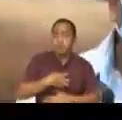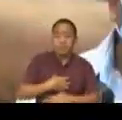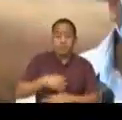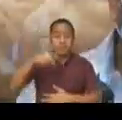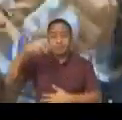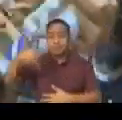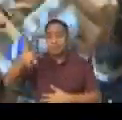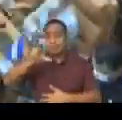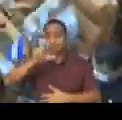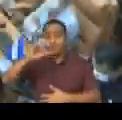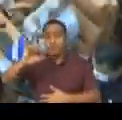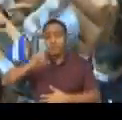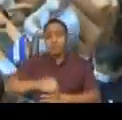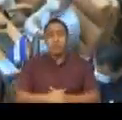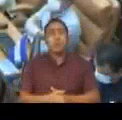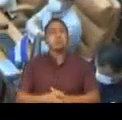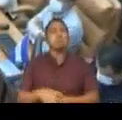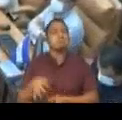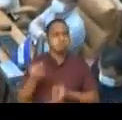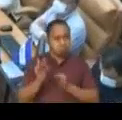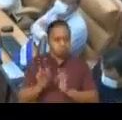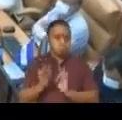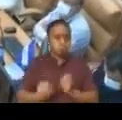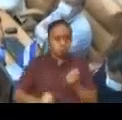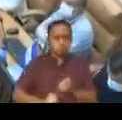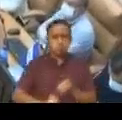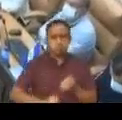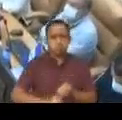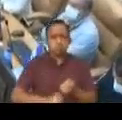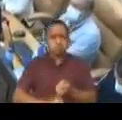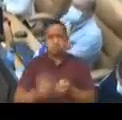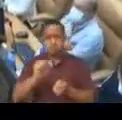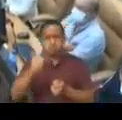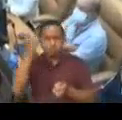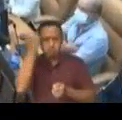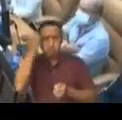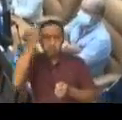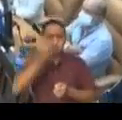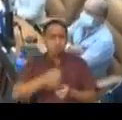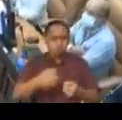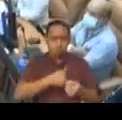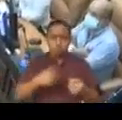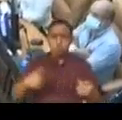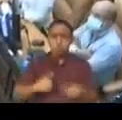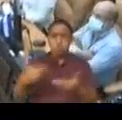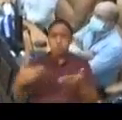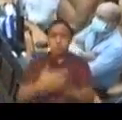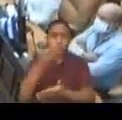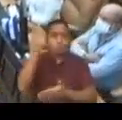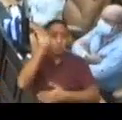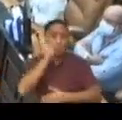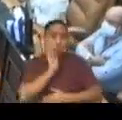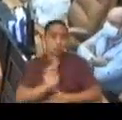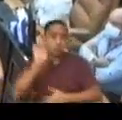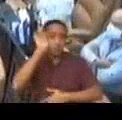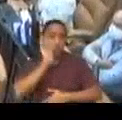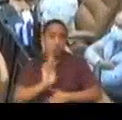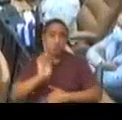PLC vamos a apoyar estas iniciativas de creación de estas